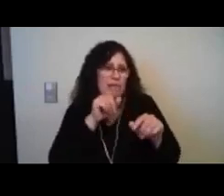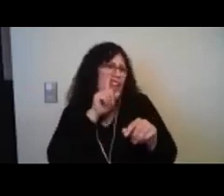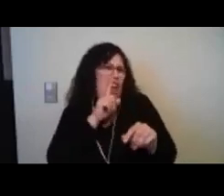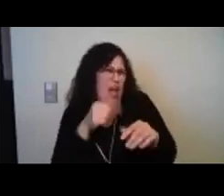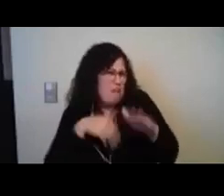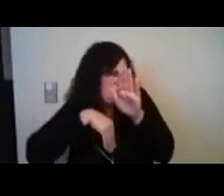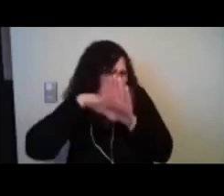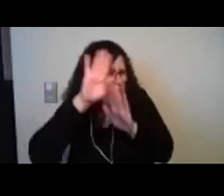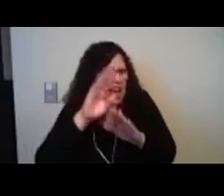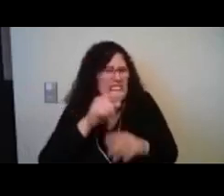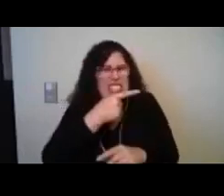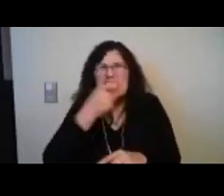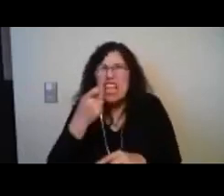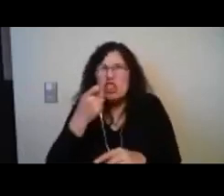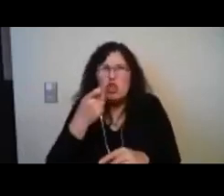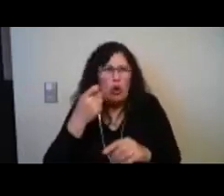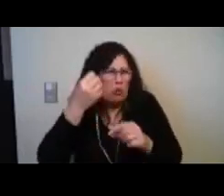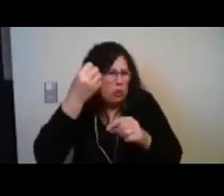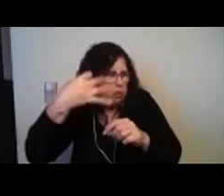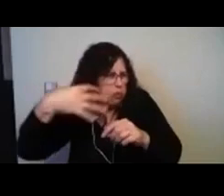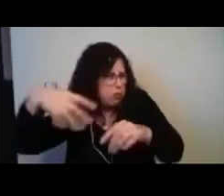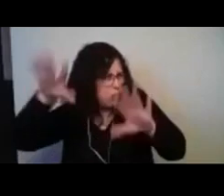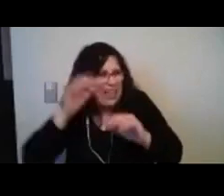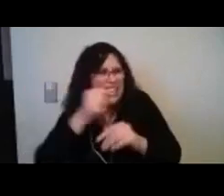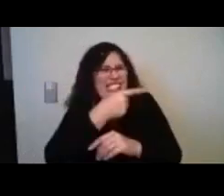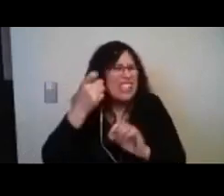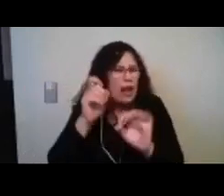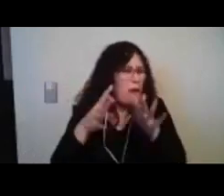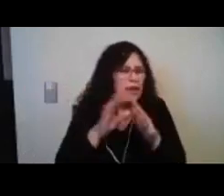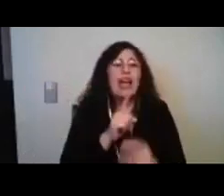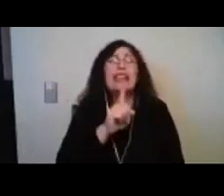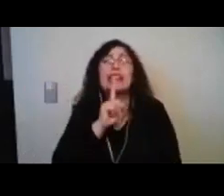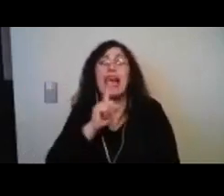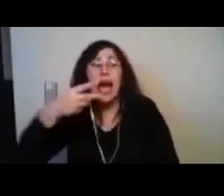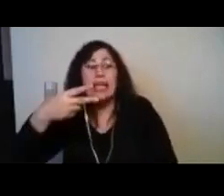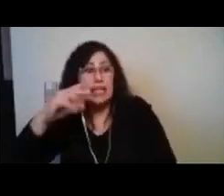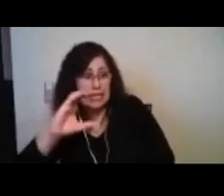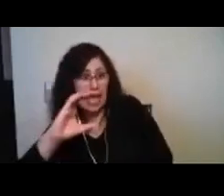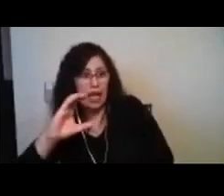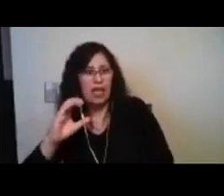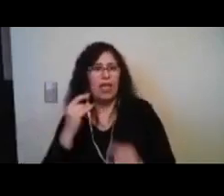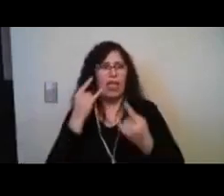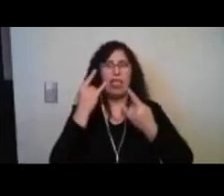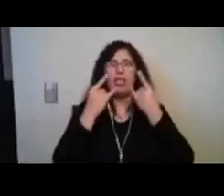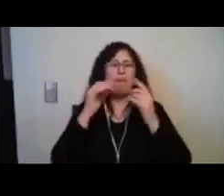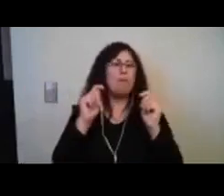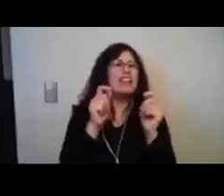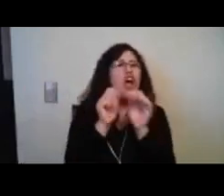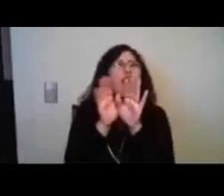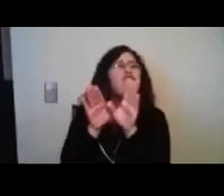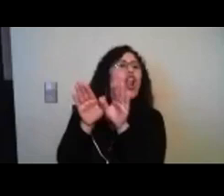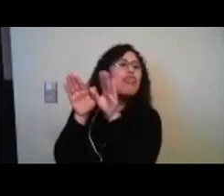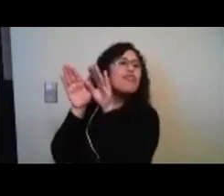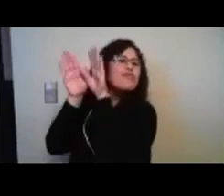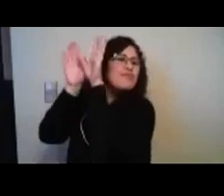de ciento y tantos componentes, ya, de los cuales el THC es el que provoca todos los efectos que probablemente